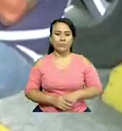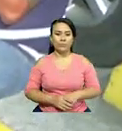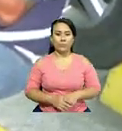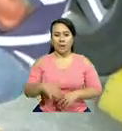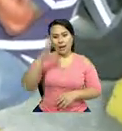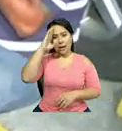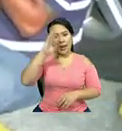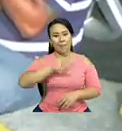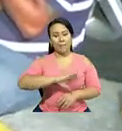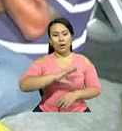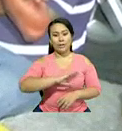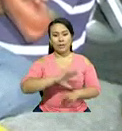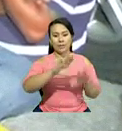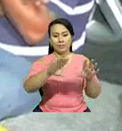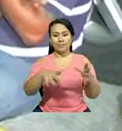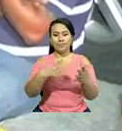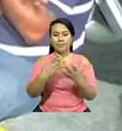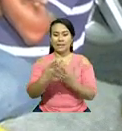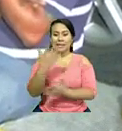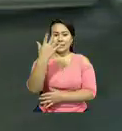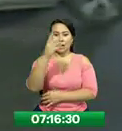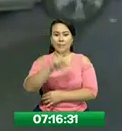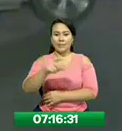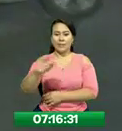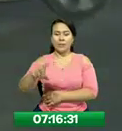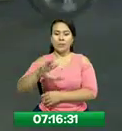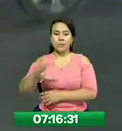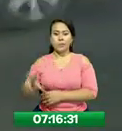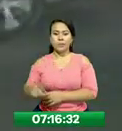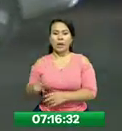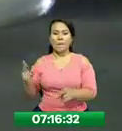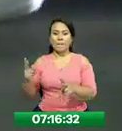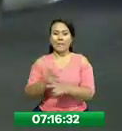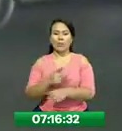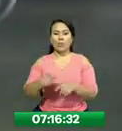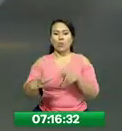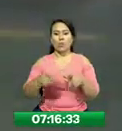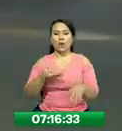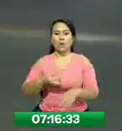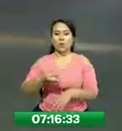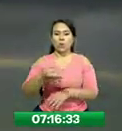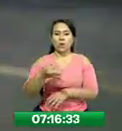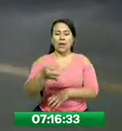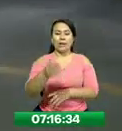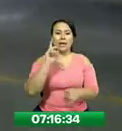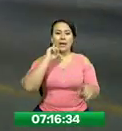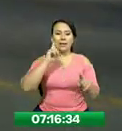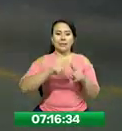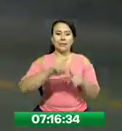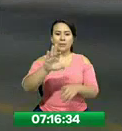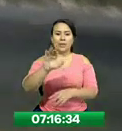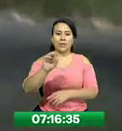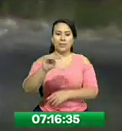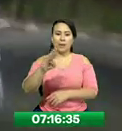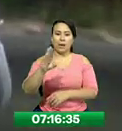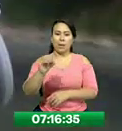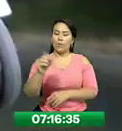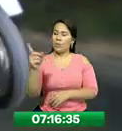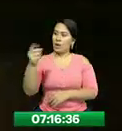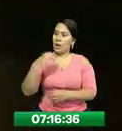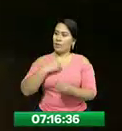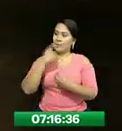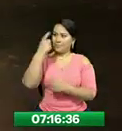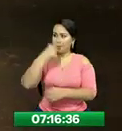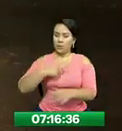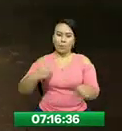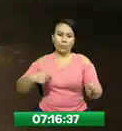La policía detuvo a cinco supuestos delincuentes en la vía Durán-Tambo. Los individuos se